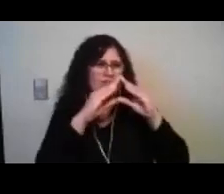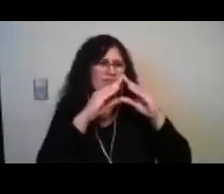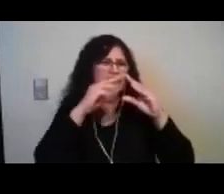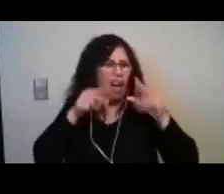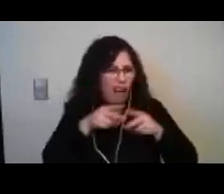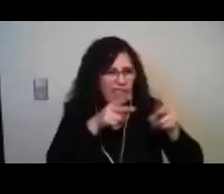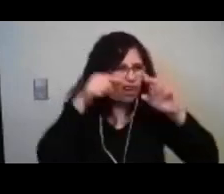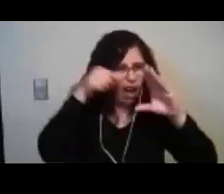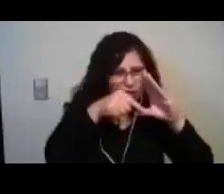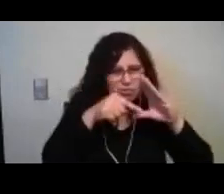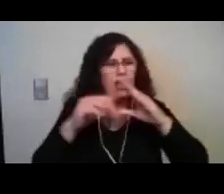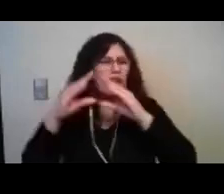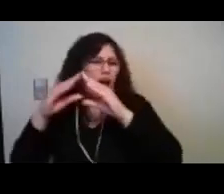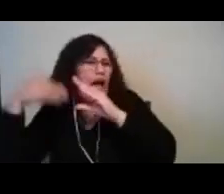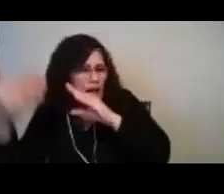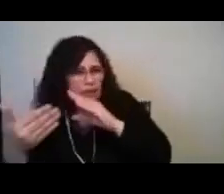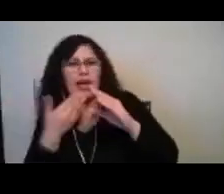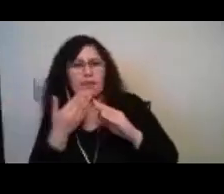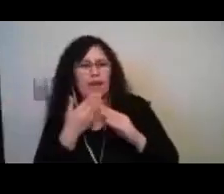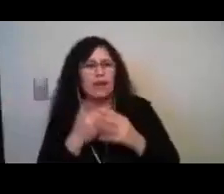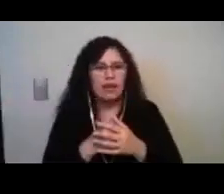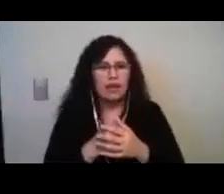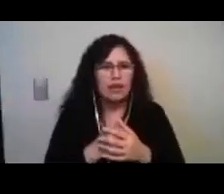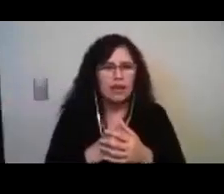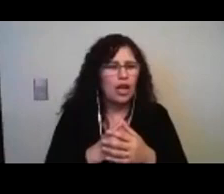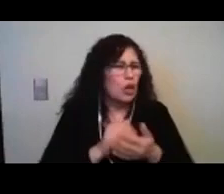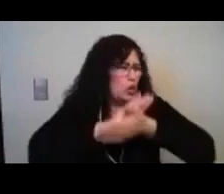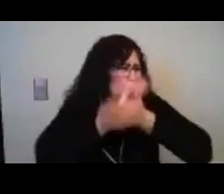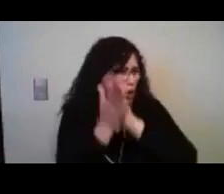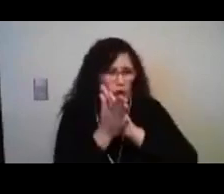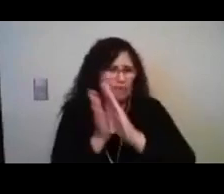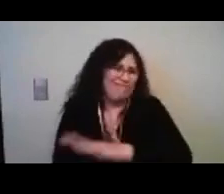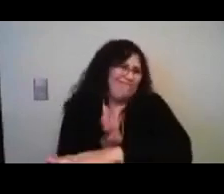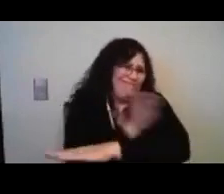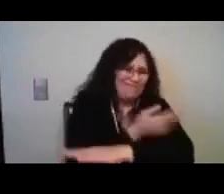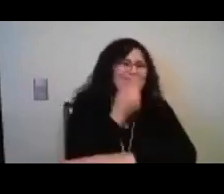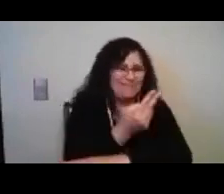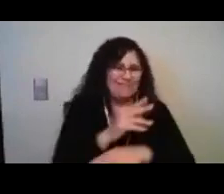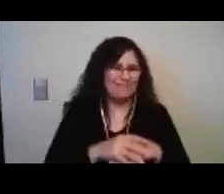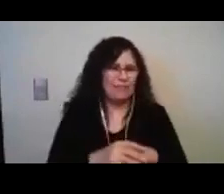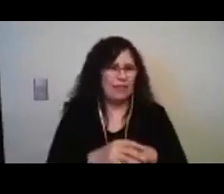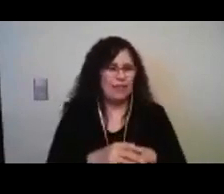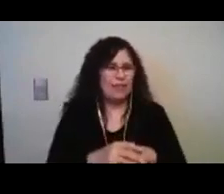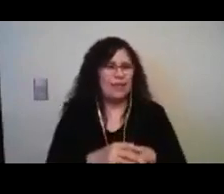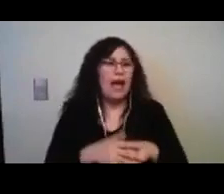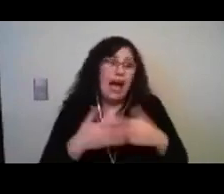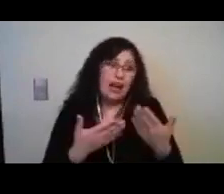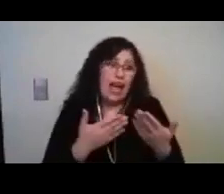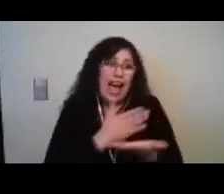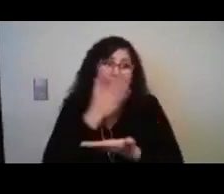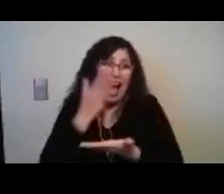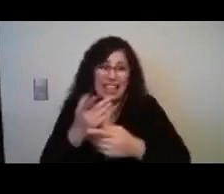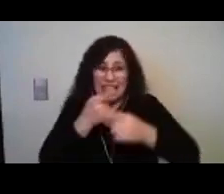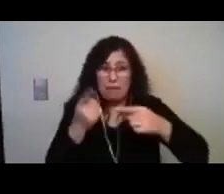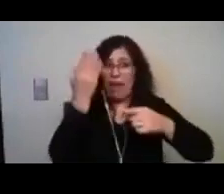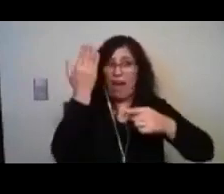esclerosis lateral amiotrófica, esclerosis múltiple, lesión del sistema periférico, todo eso. ¿Ya? Entonces, todo lo que vimos hasta la semana pasada